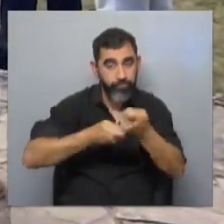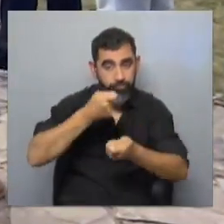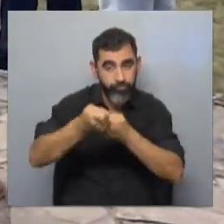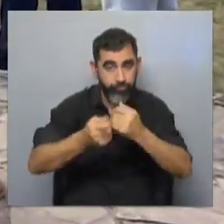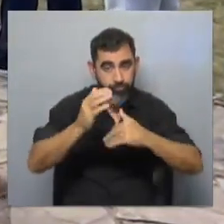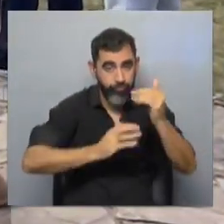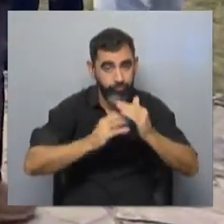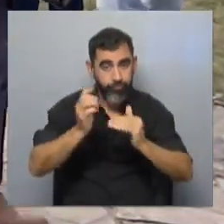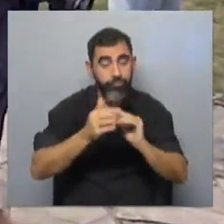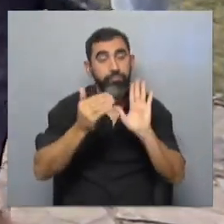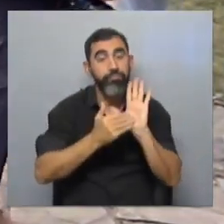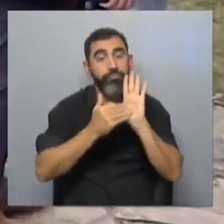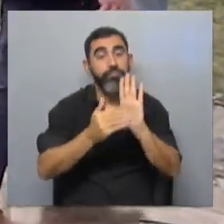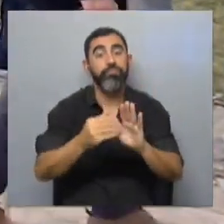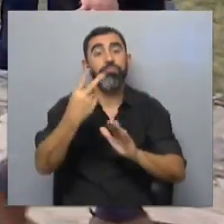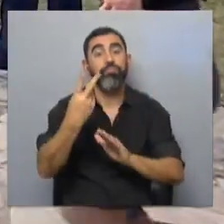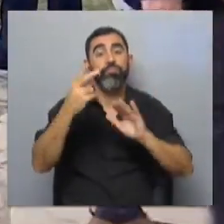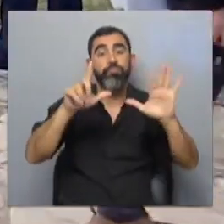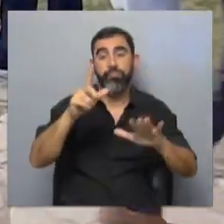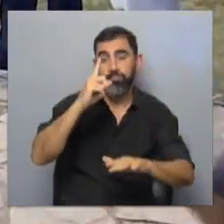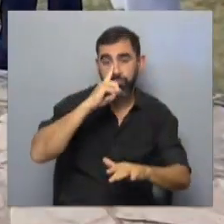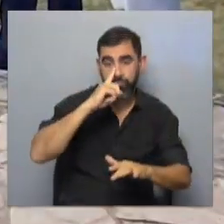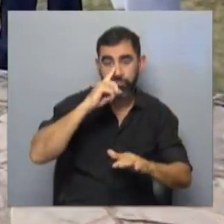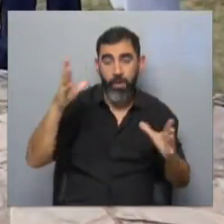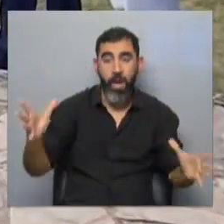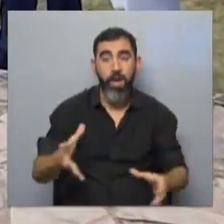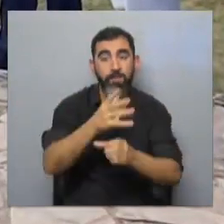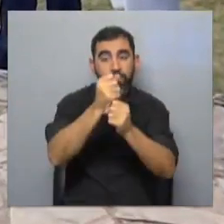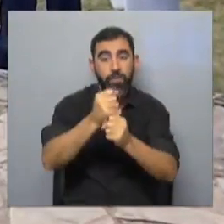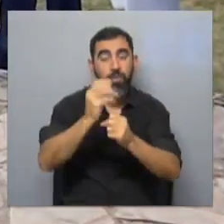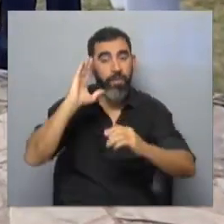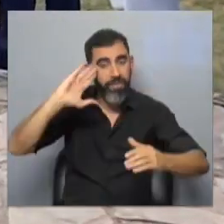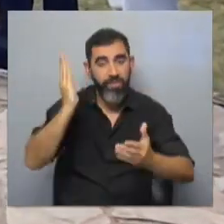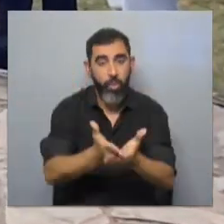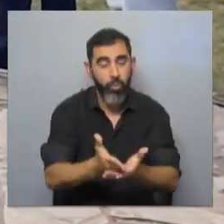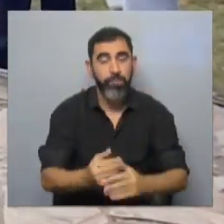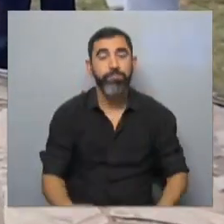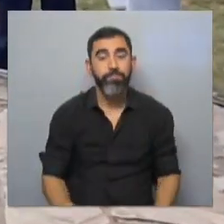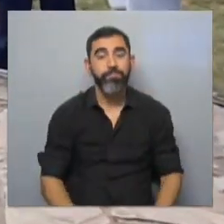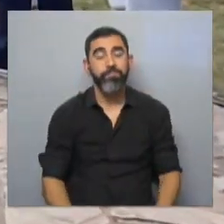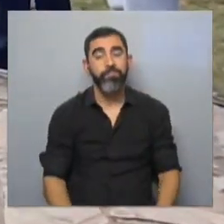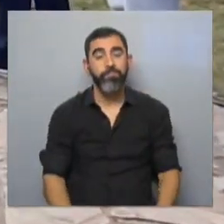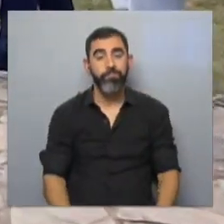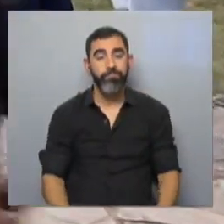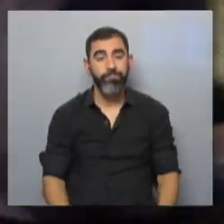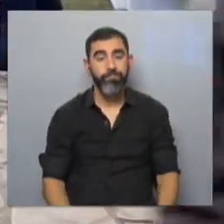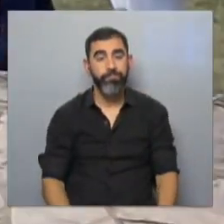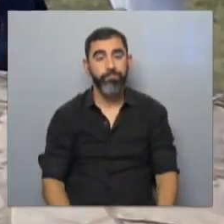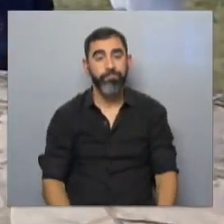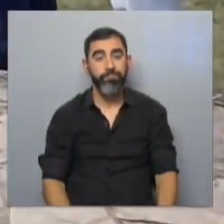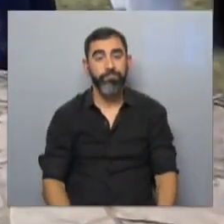que esa presentación será el 27 de junio, aniversario del golpe de Estado. En minutos le contamos más sobre esta actividad.